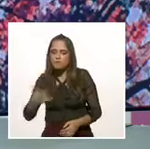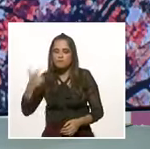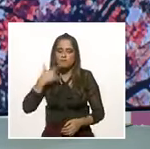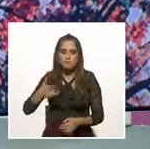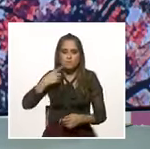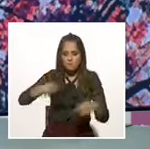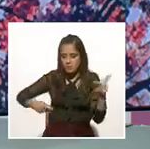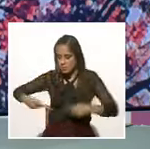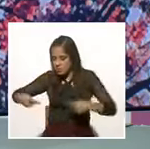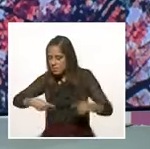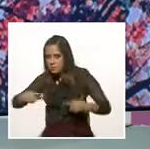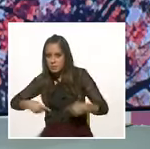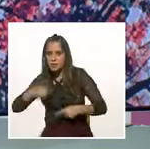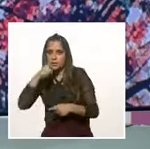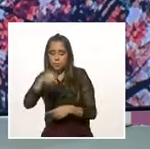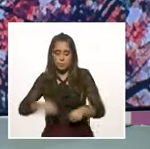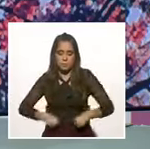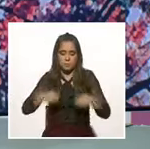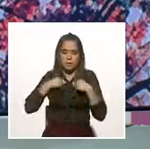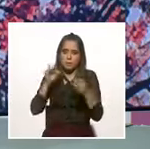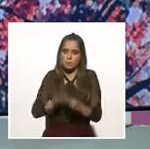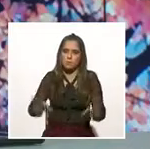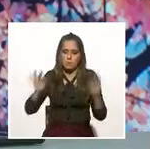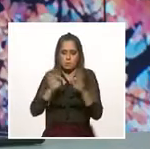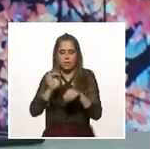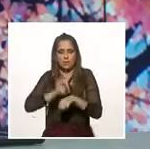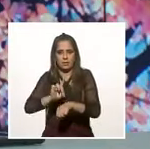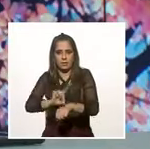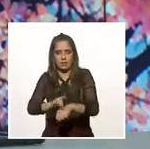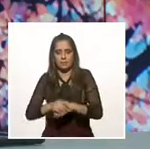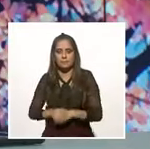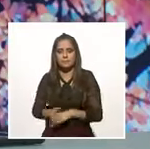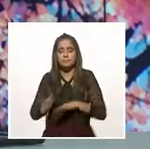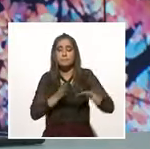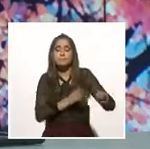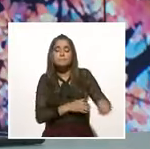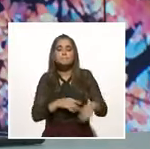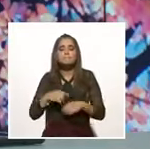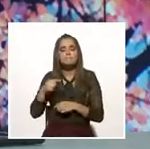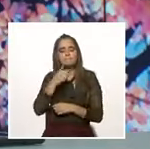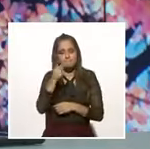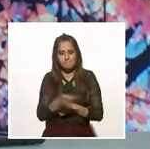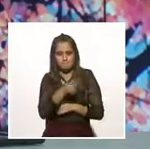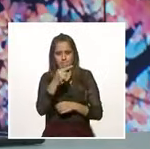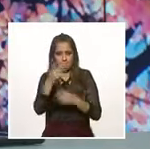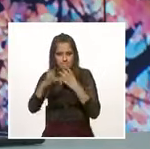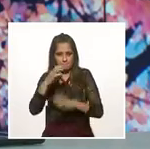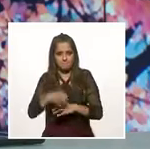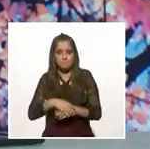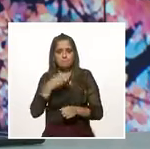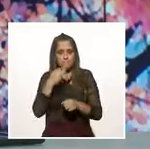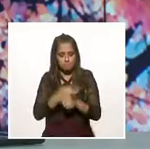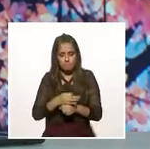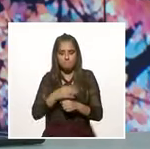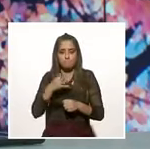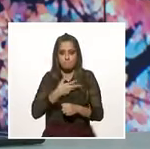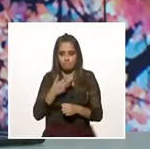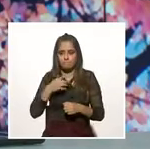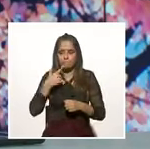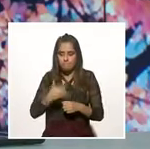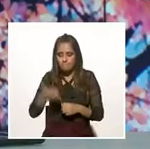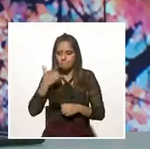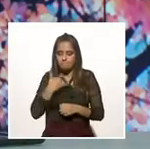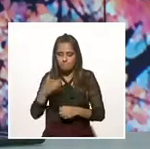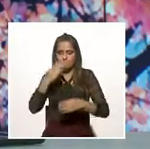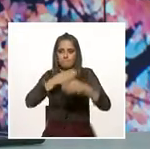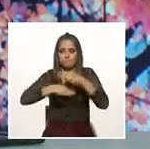Entonces tenemos que vivirla día con día. A propósito de esto, en redes nos comparte Luis Vera: considero que uno de los momentos resilientes lo estamos viviendo, bien que mal, a